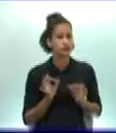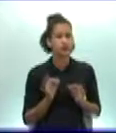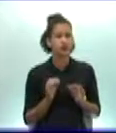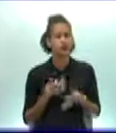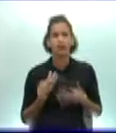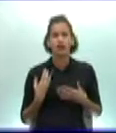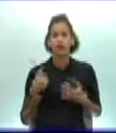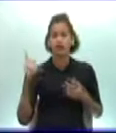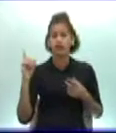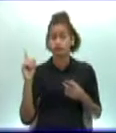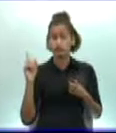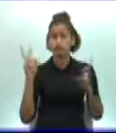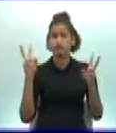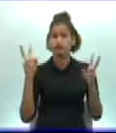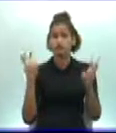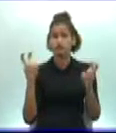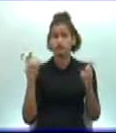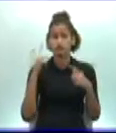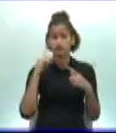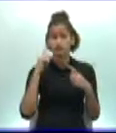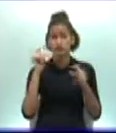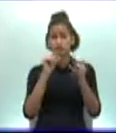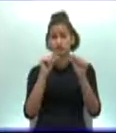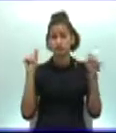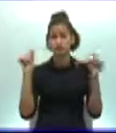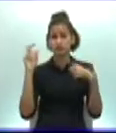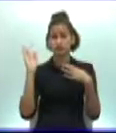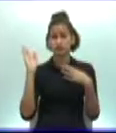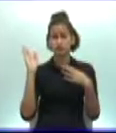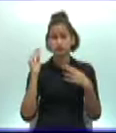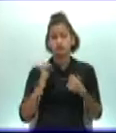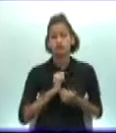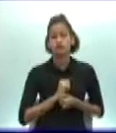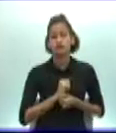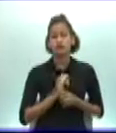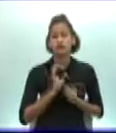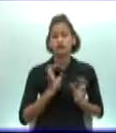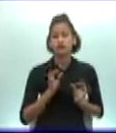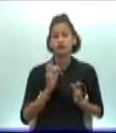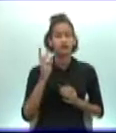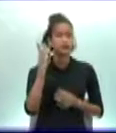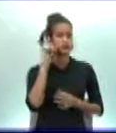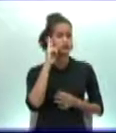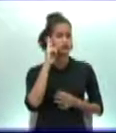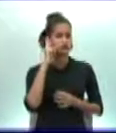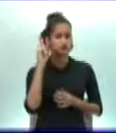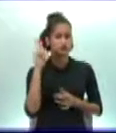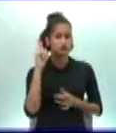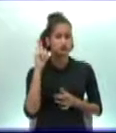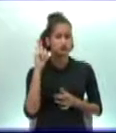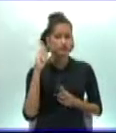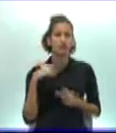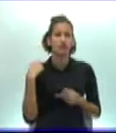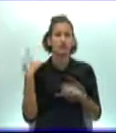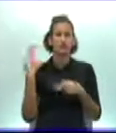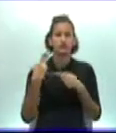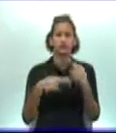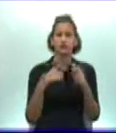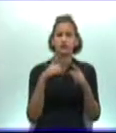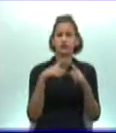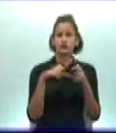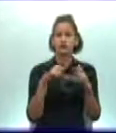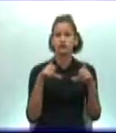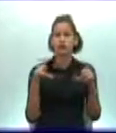que les estoy presentando. Siempre recuerden elaborar el texto con su